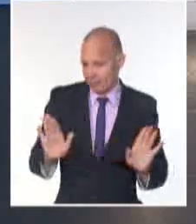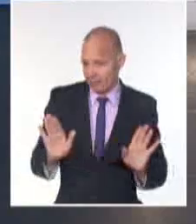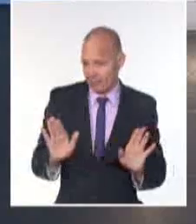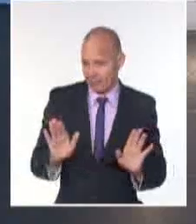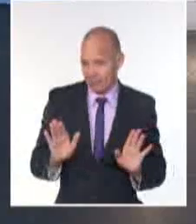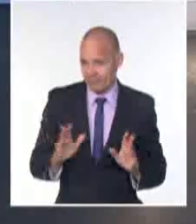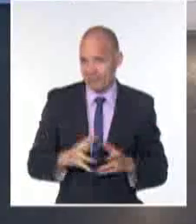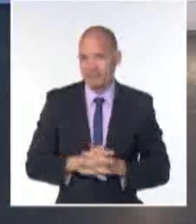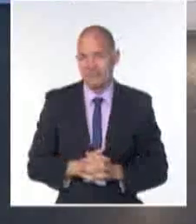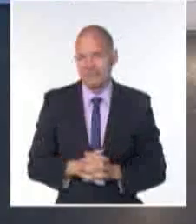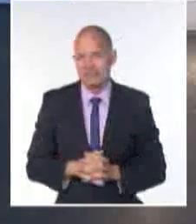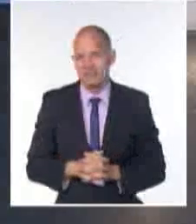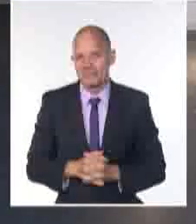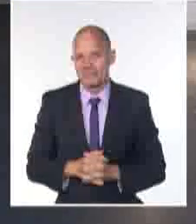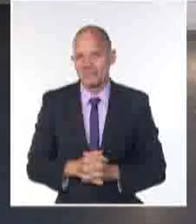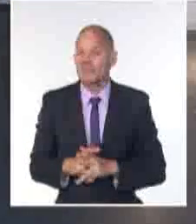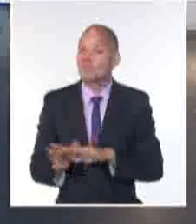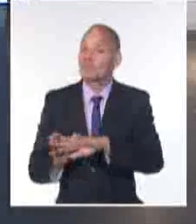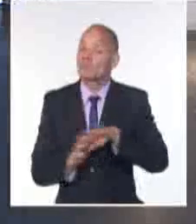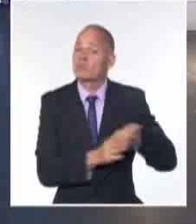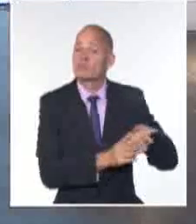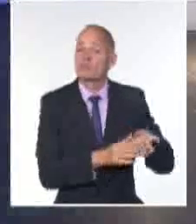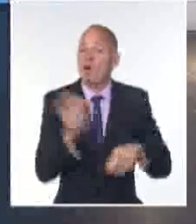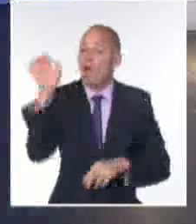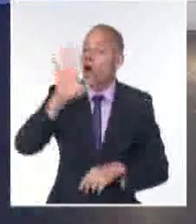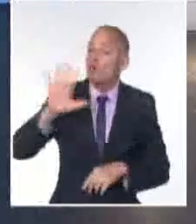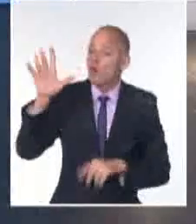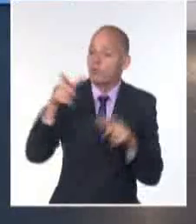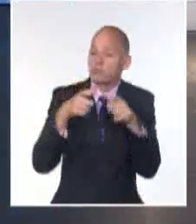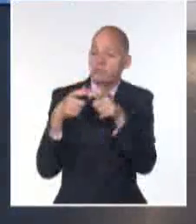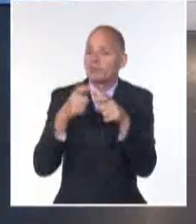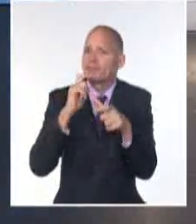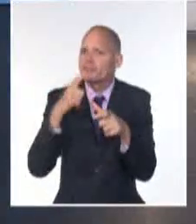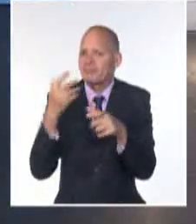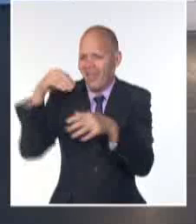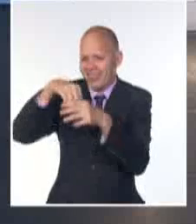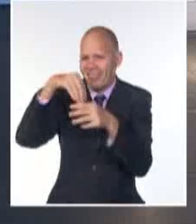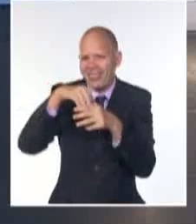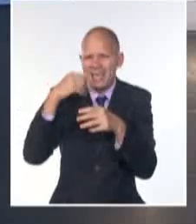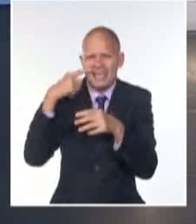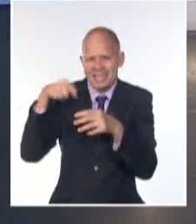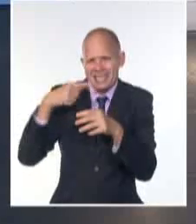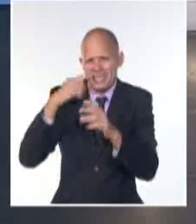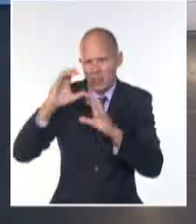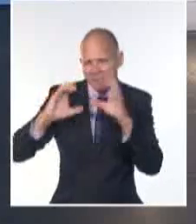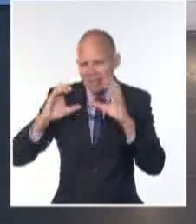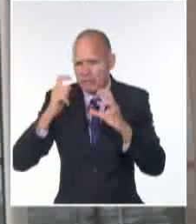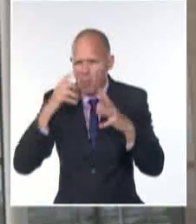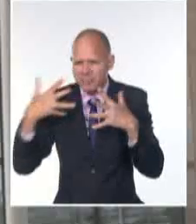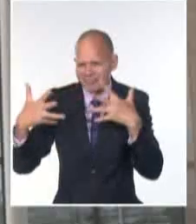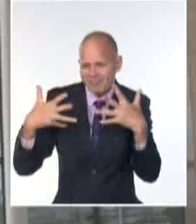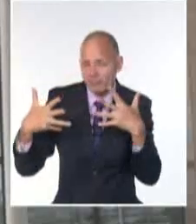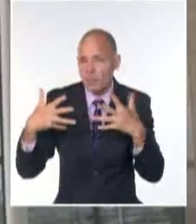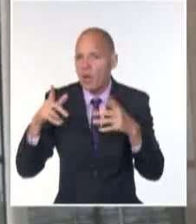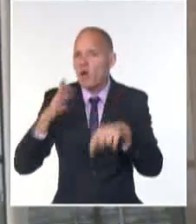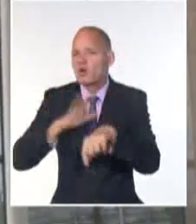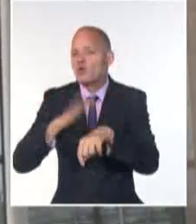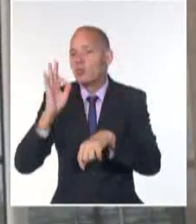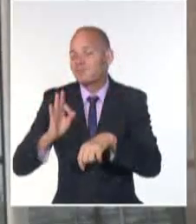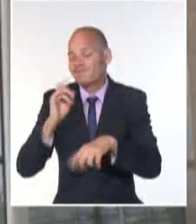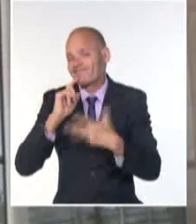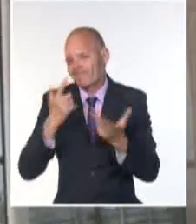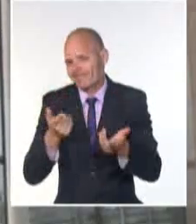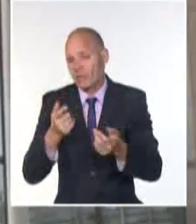jubilarme y la Unión Europea vive divisiones internas por la posibilidad de paz en Ucrania el gobierno belga sugirió la